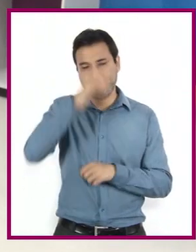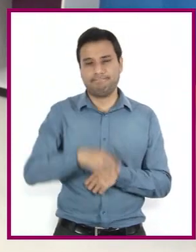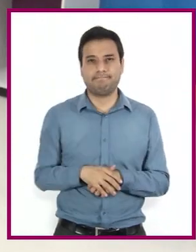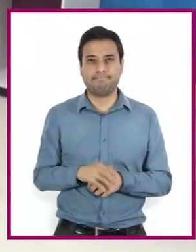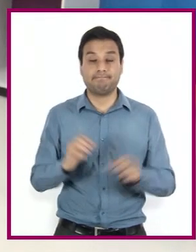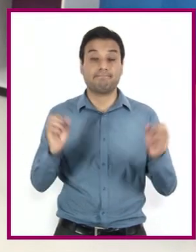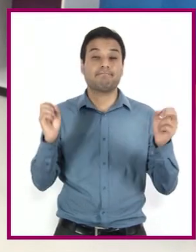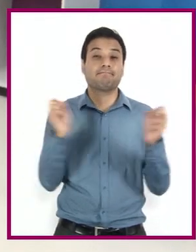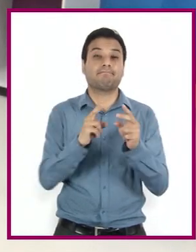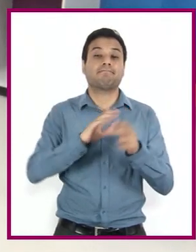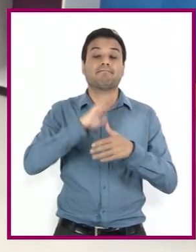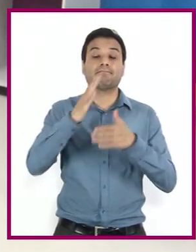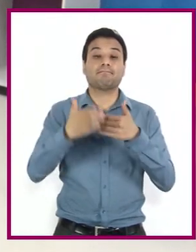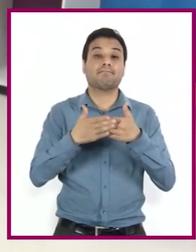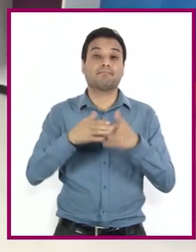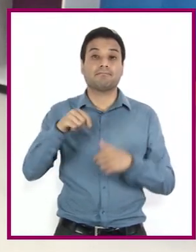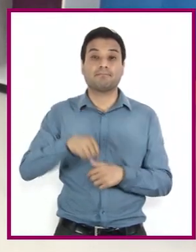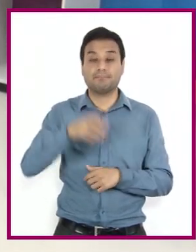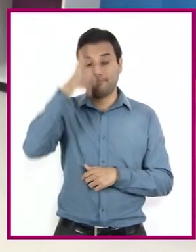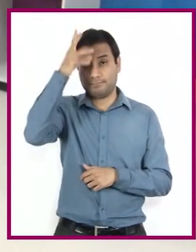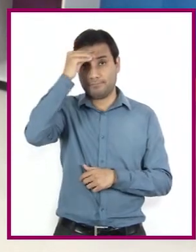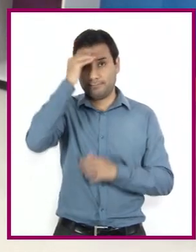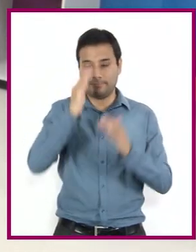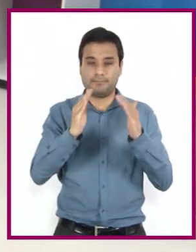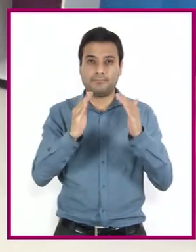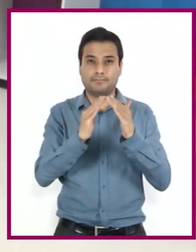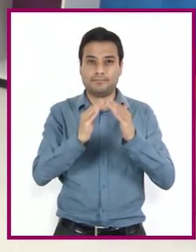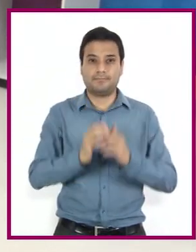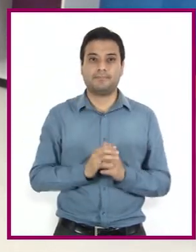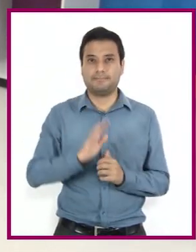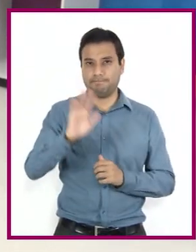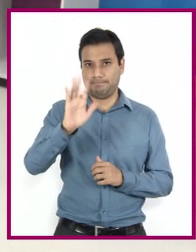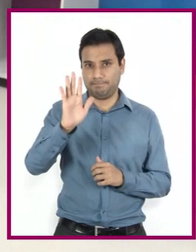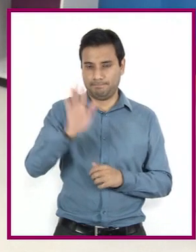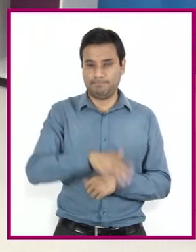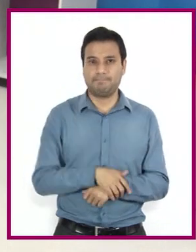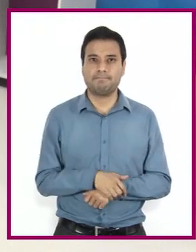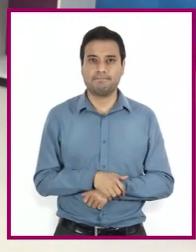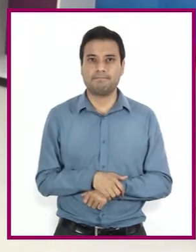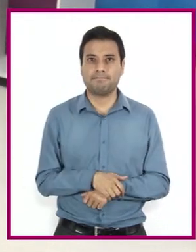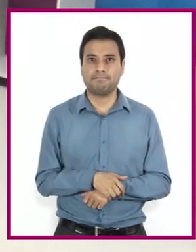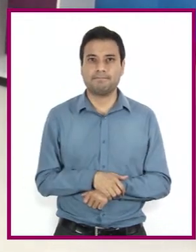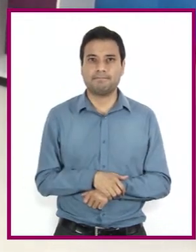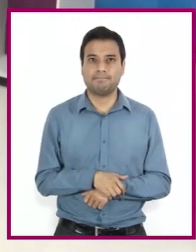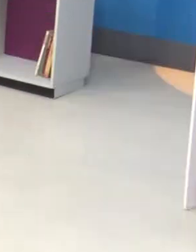Así que nos vemos pronto aquí en Aprende en Casa. Hasta la próxima.